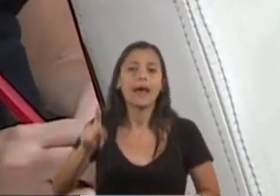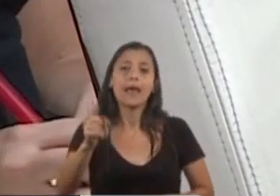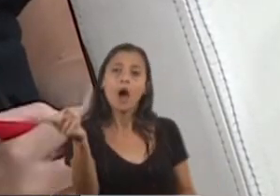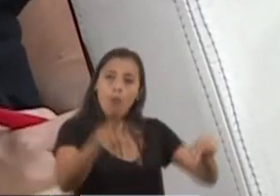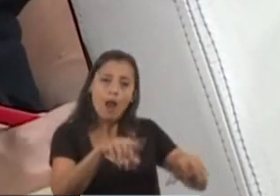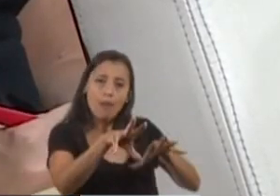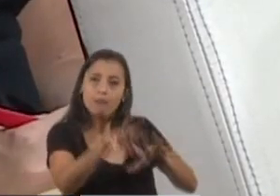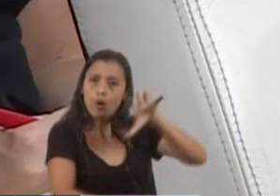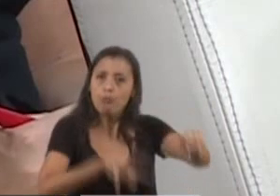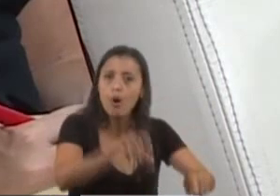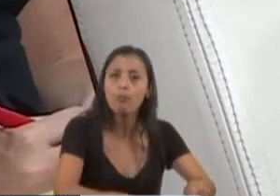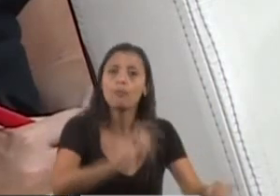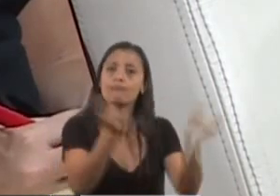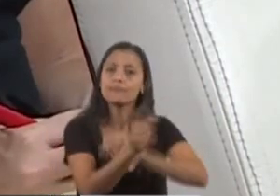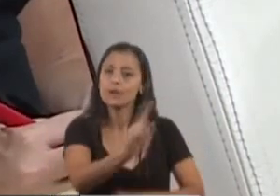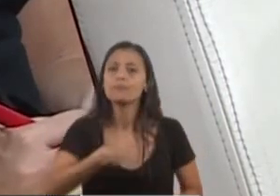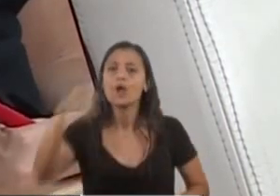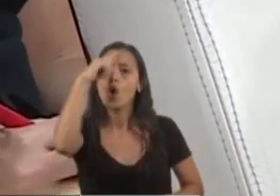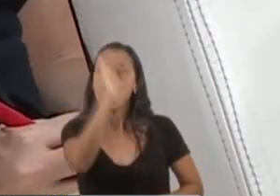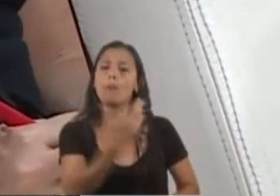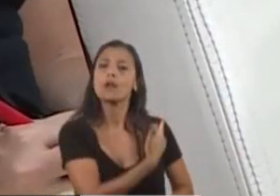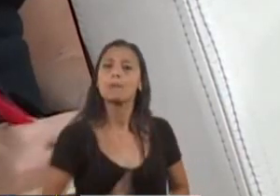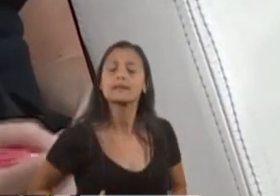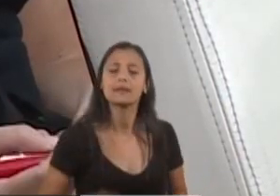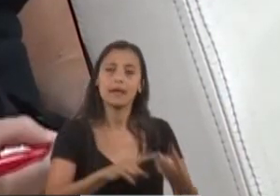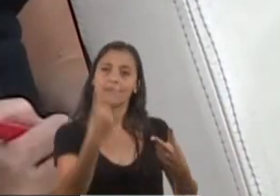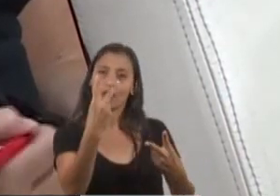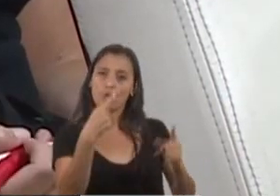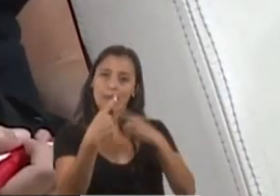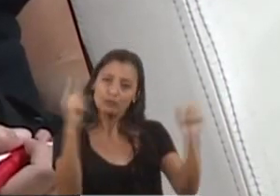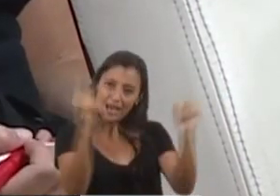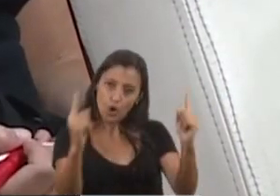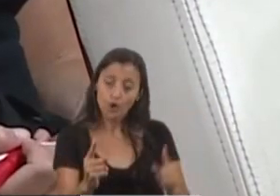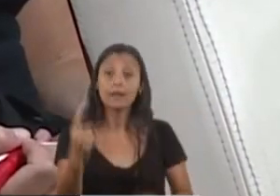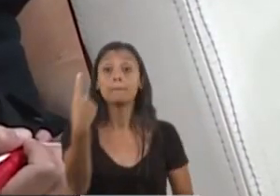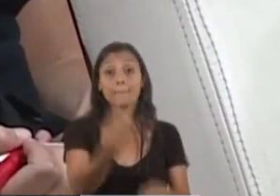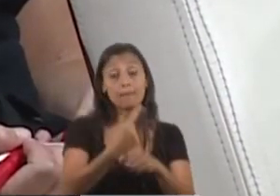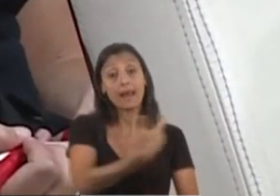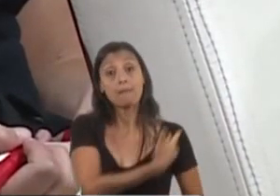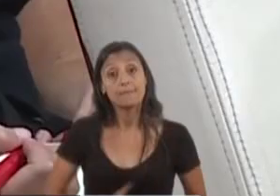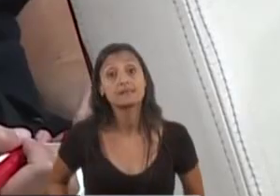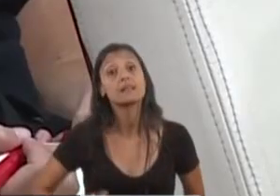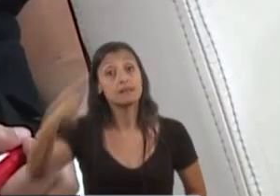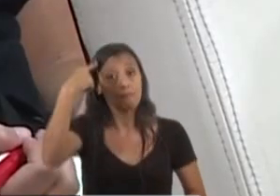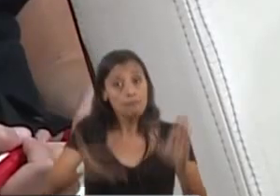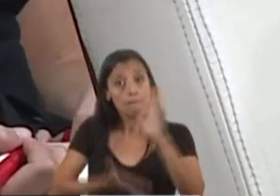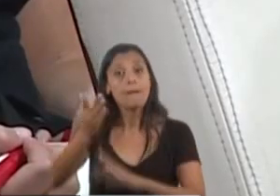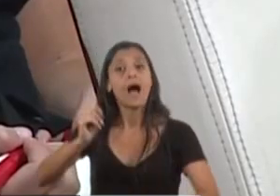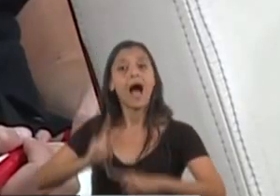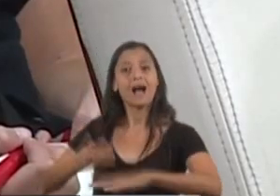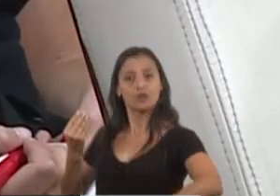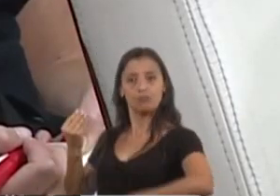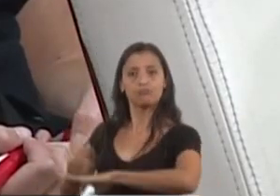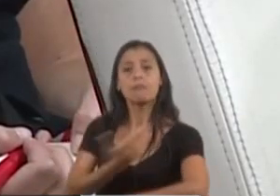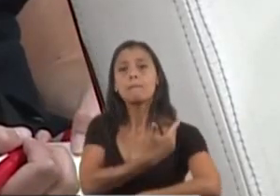Me gustaría saber la opinión del presidente al respecto. Y dos muy cortitas. La primera es si el presidente piensa asistir al acto de asunción